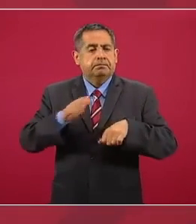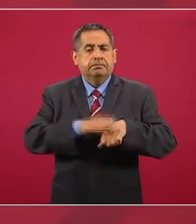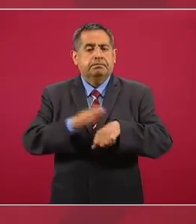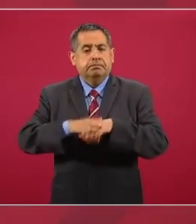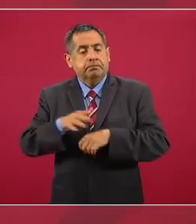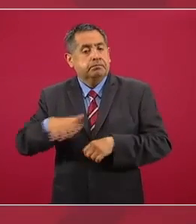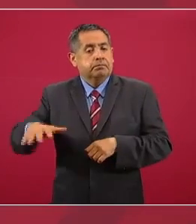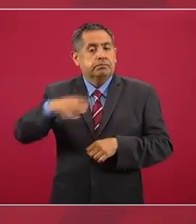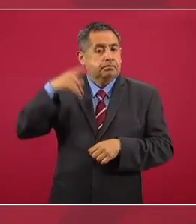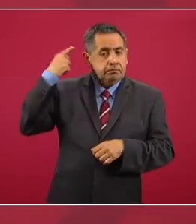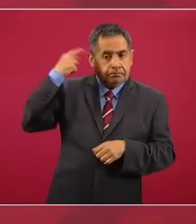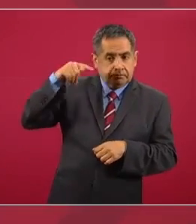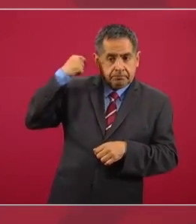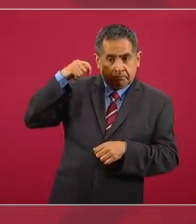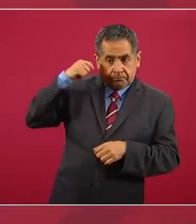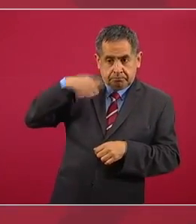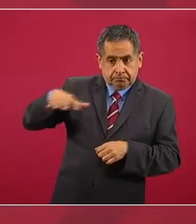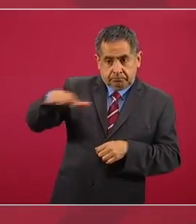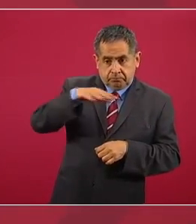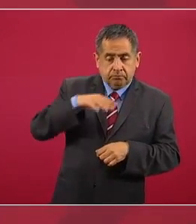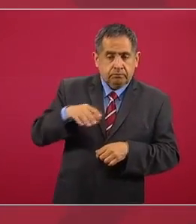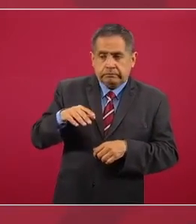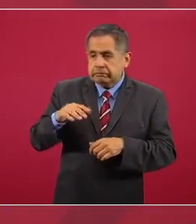damnificados en Tabasco,